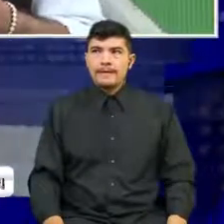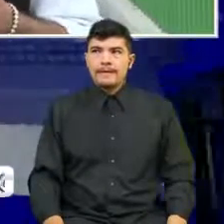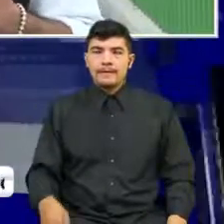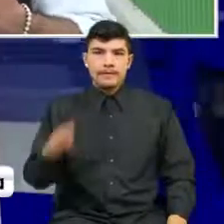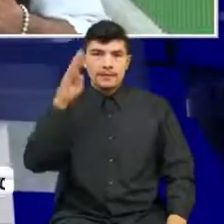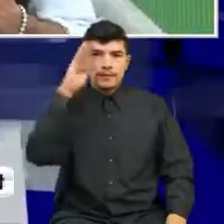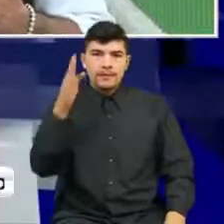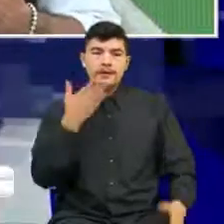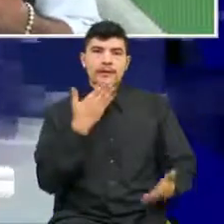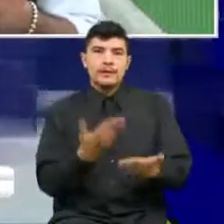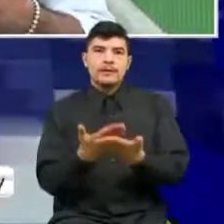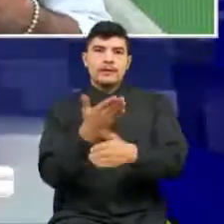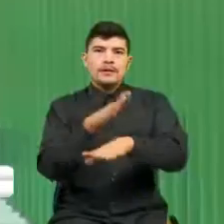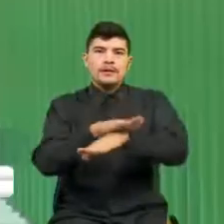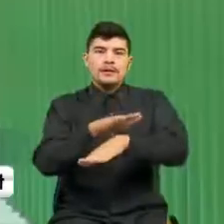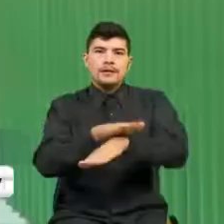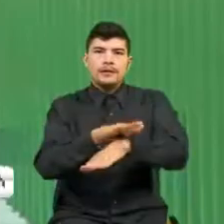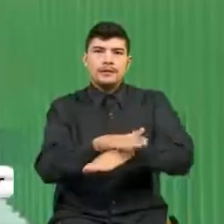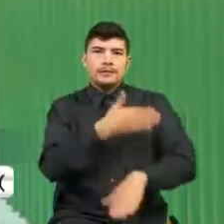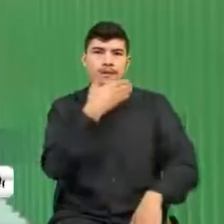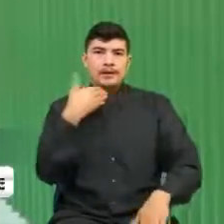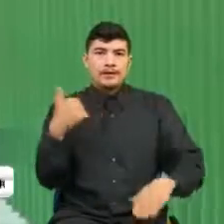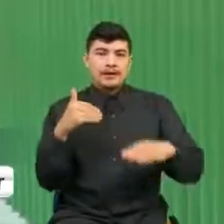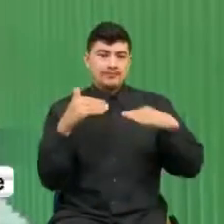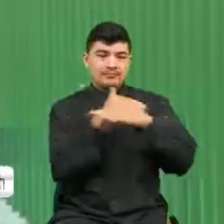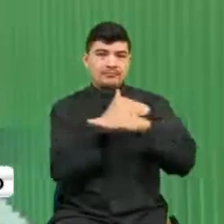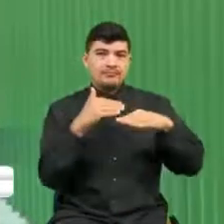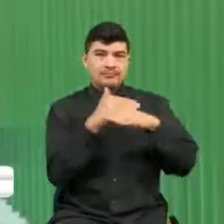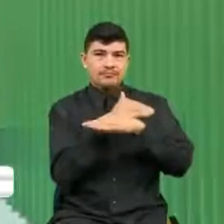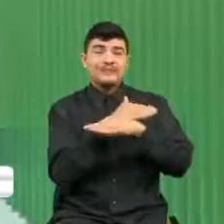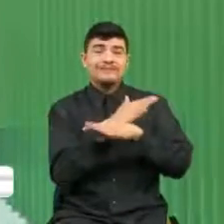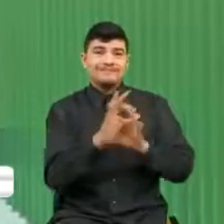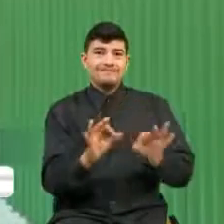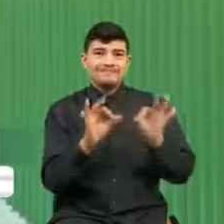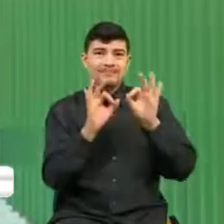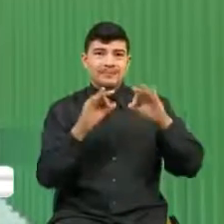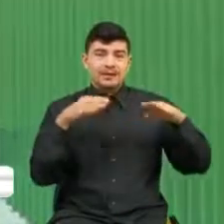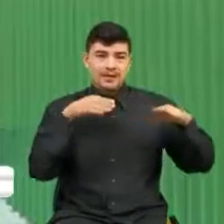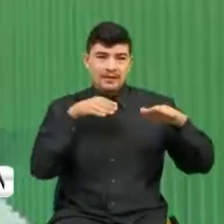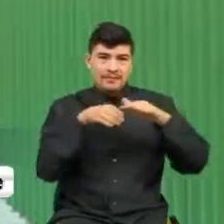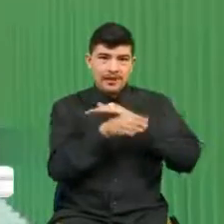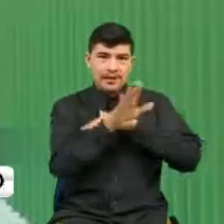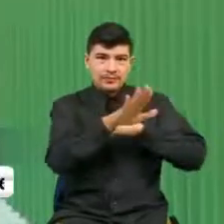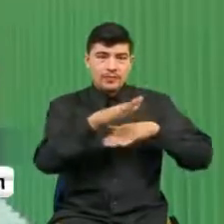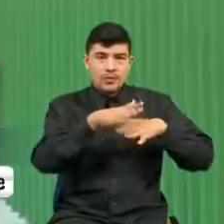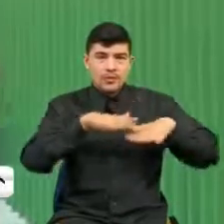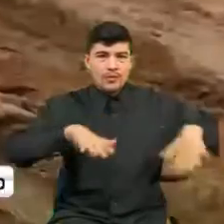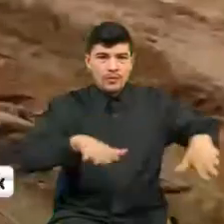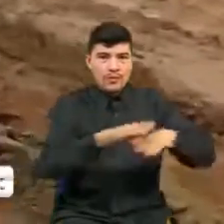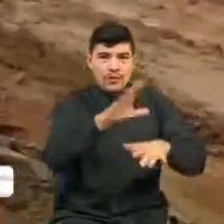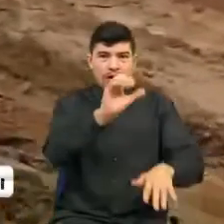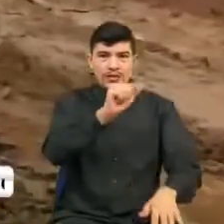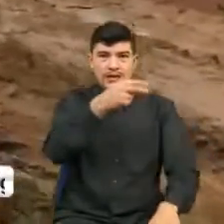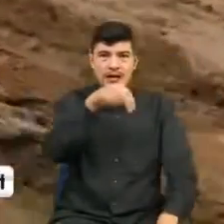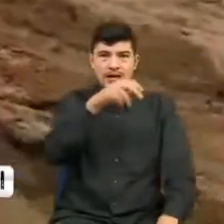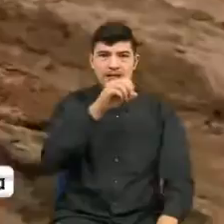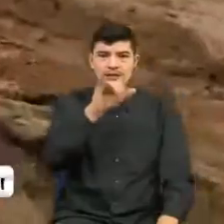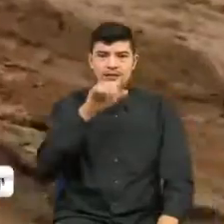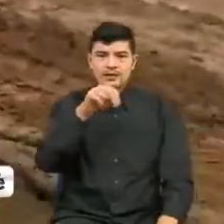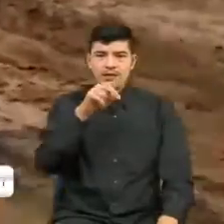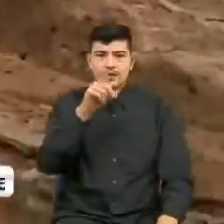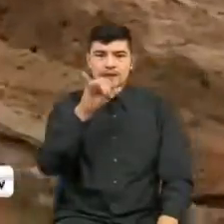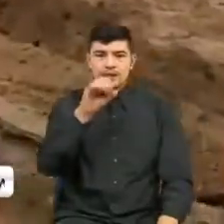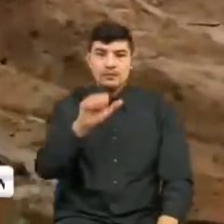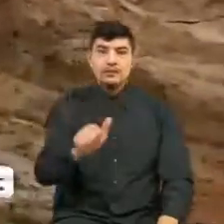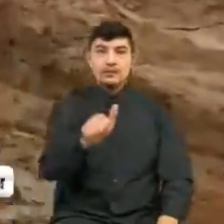Hola, muy buenas tardes. Pues mejorar las condiciones de la vía de ingreso a la vereda Caño Indio es una de las prioridades